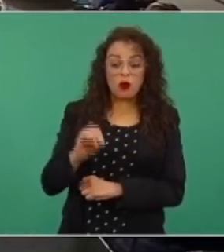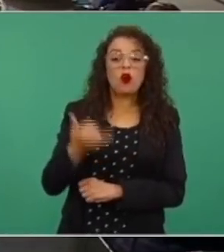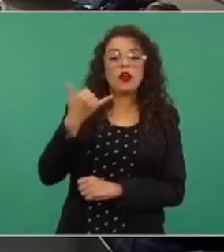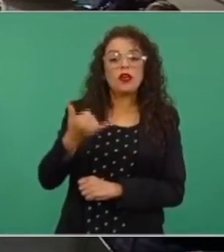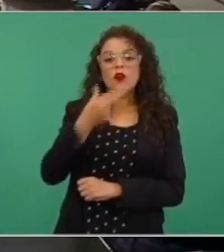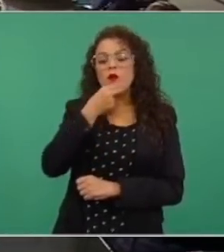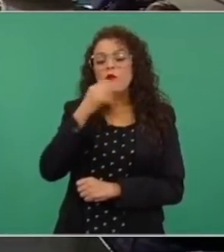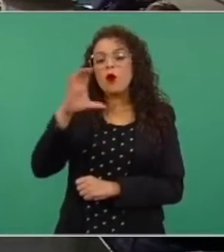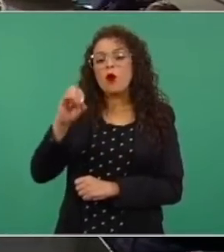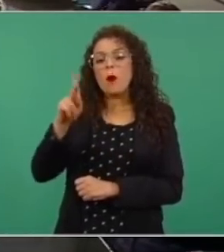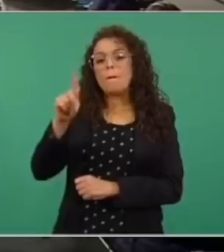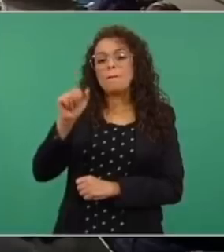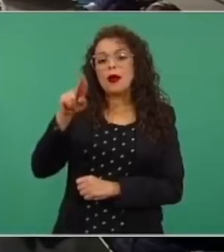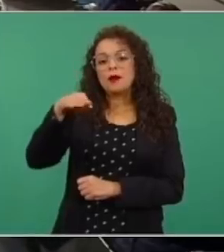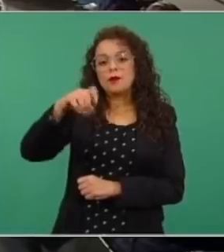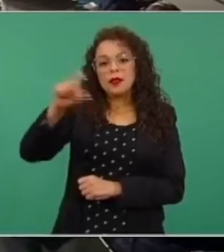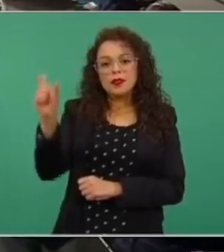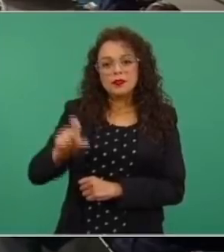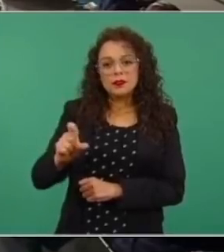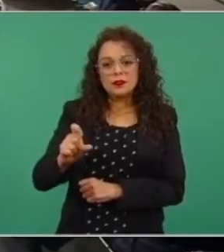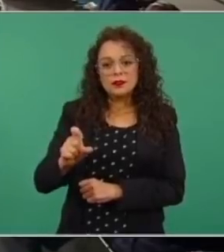Coparmex,